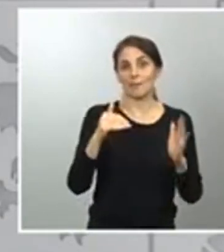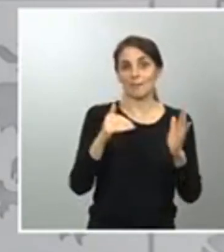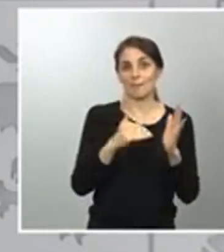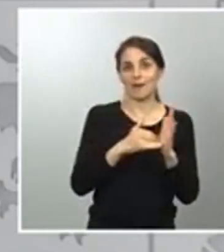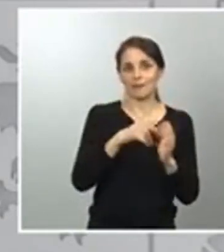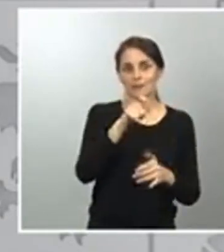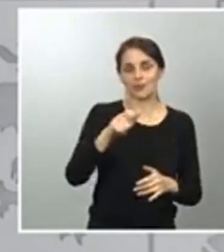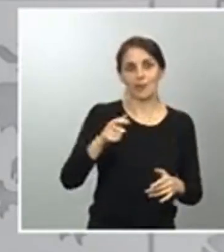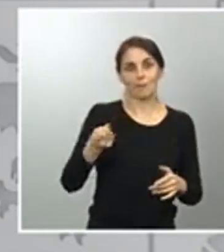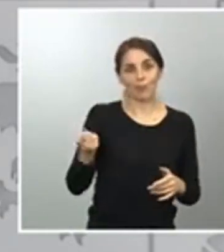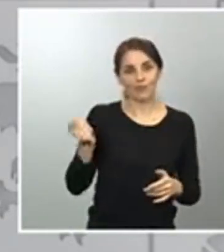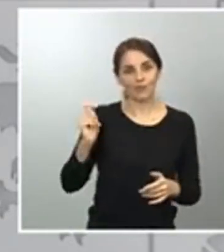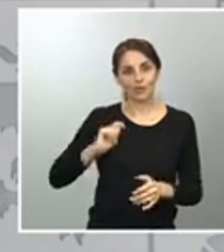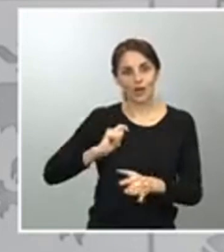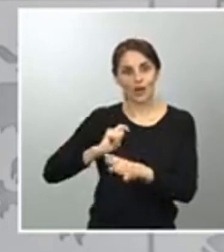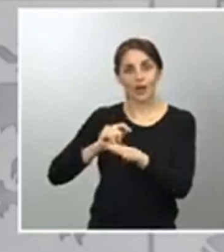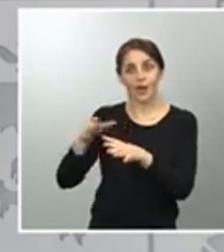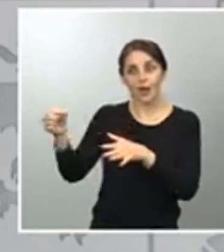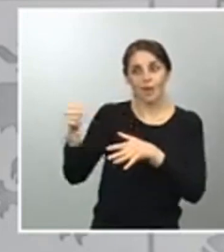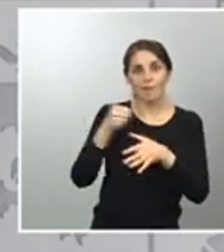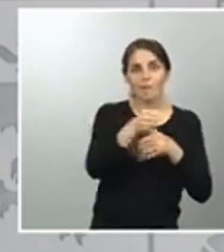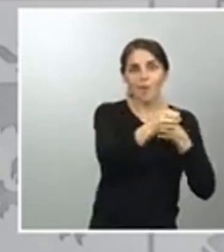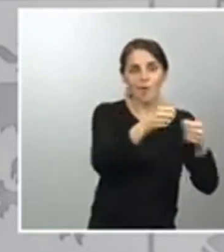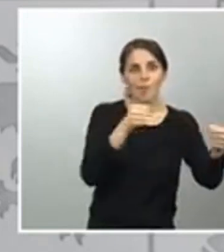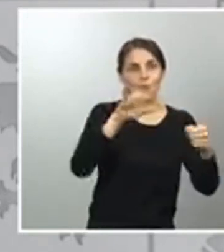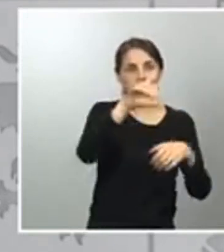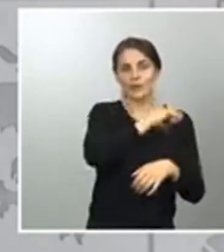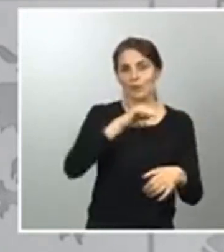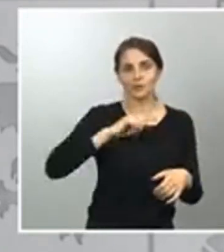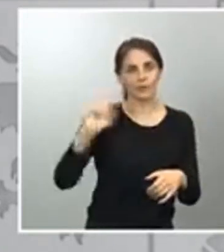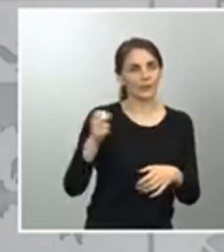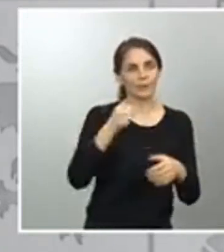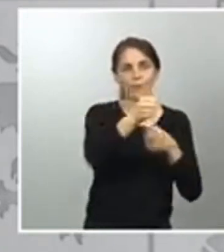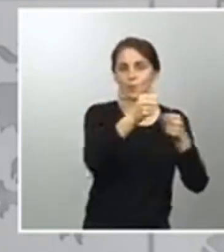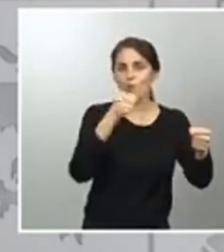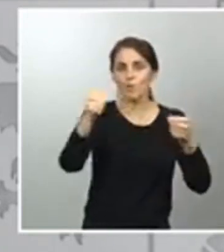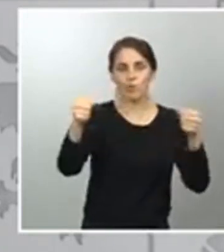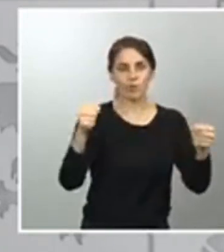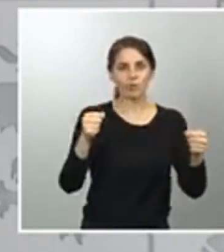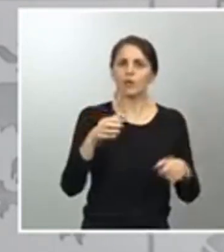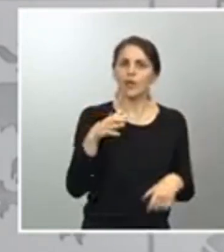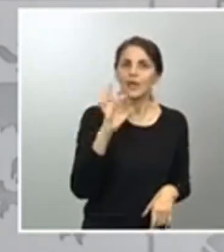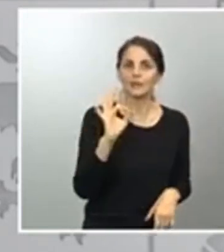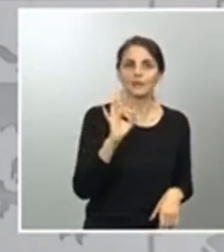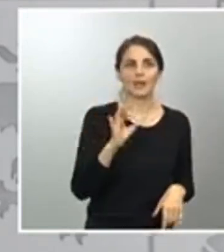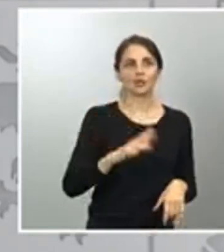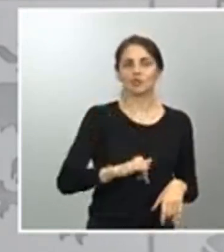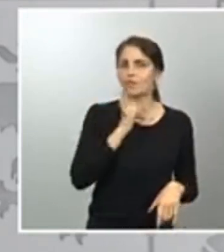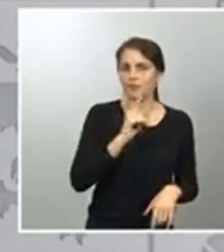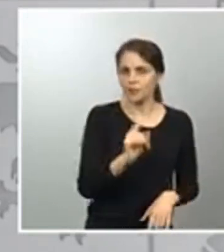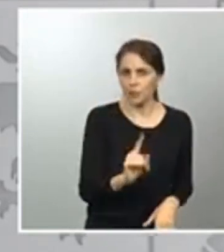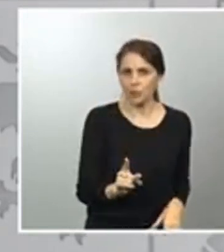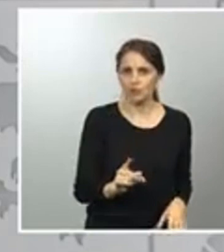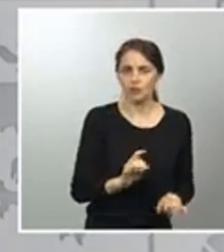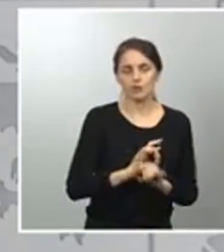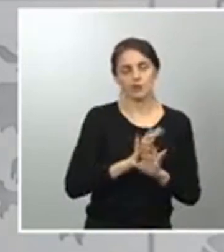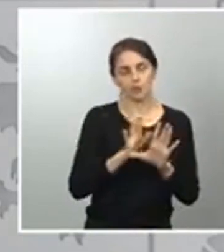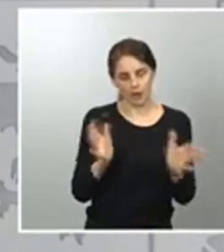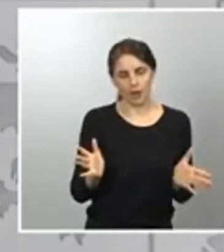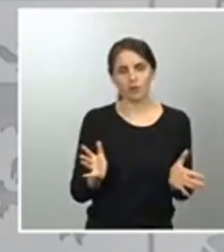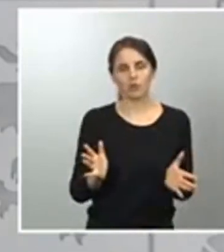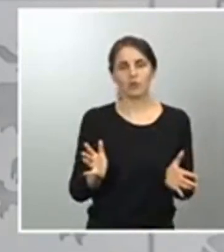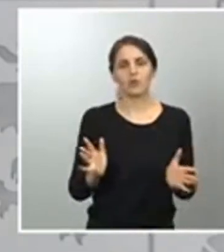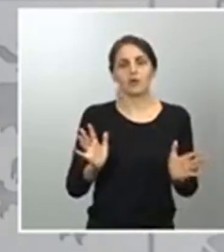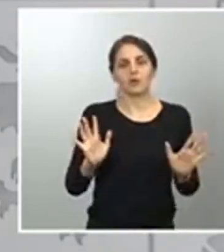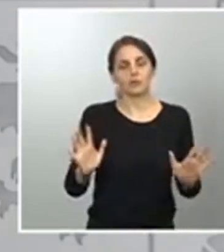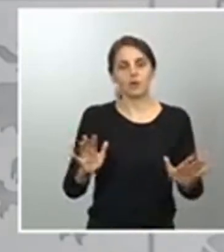al sistema de salud en cada uno de los territorios. Será insuficiente, sin duda alguna. Pero, desde luego, el Gobierno de España y este Gobierno,